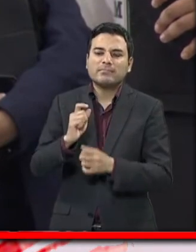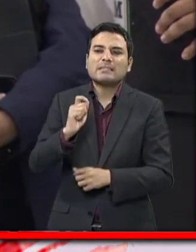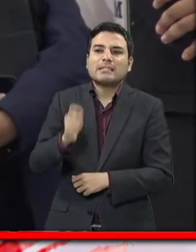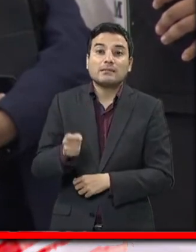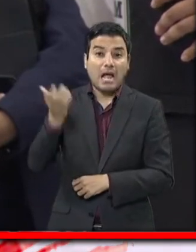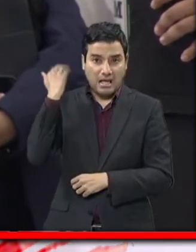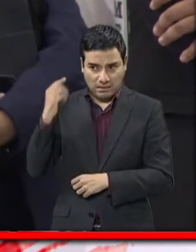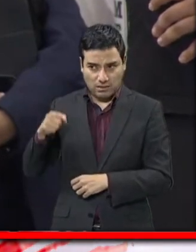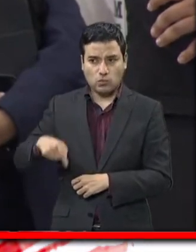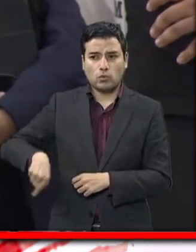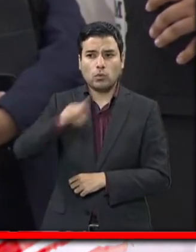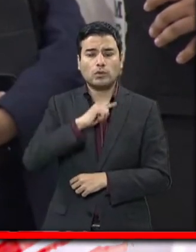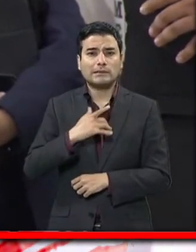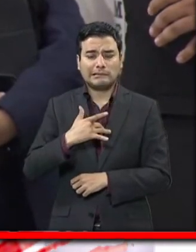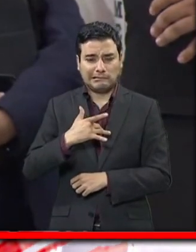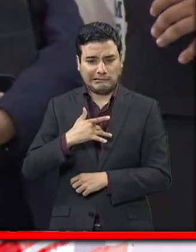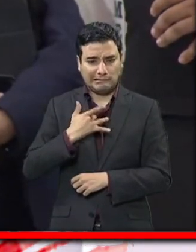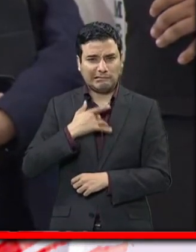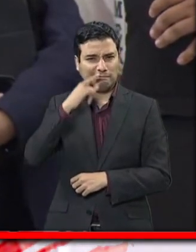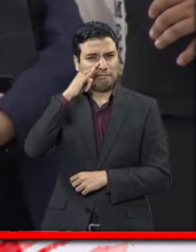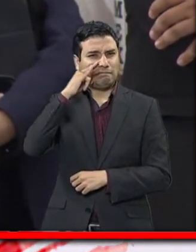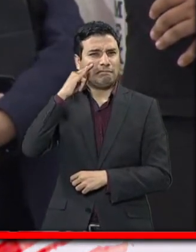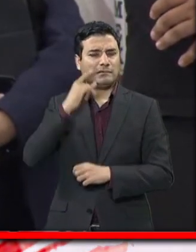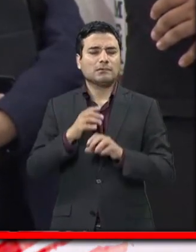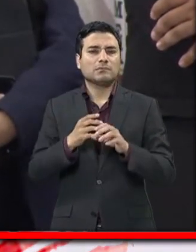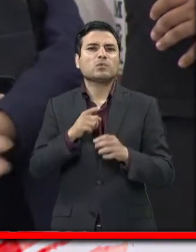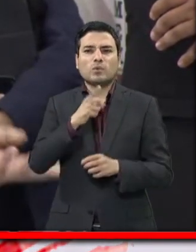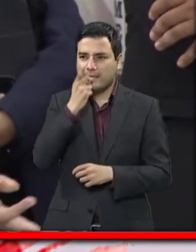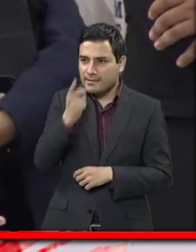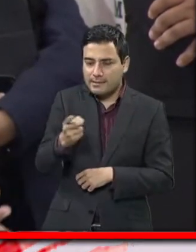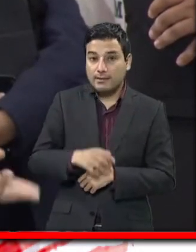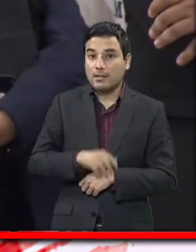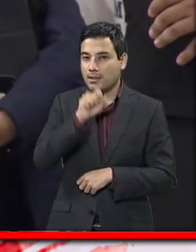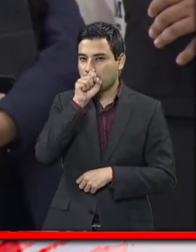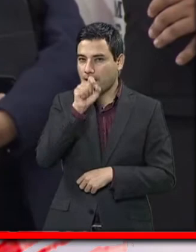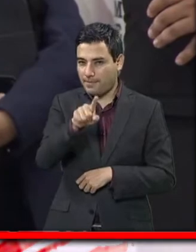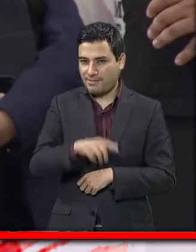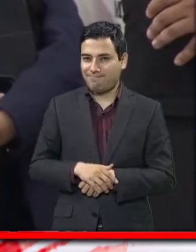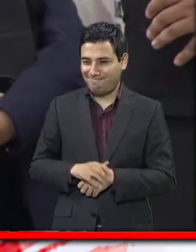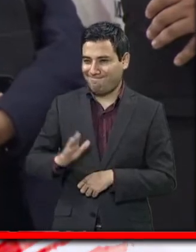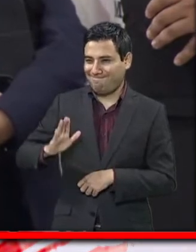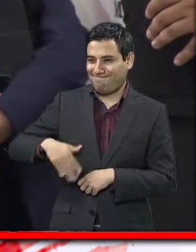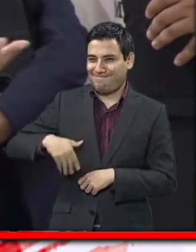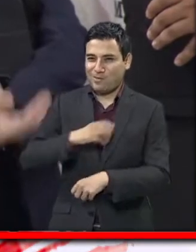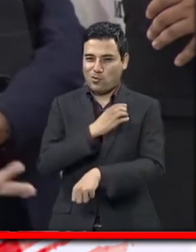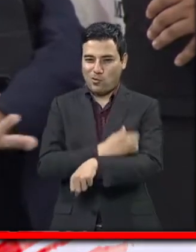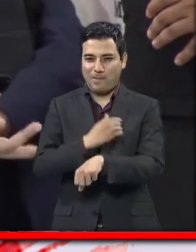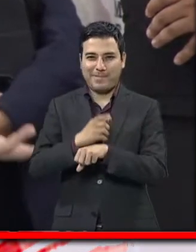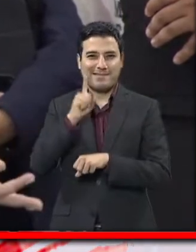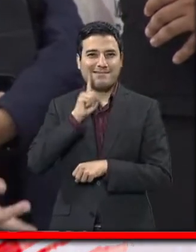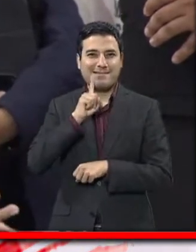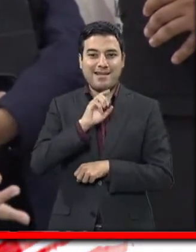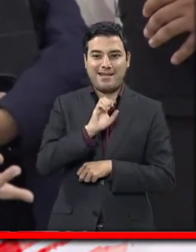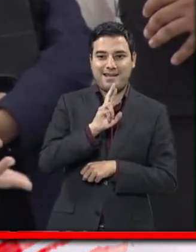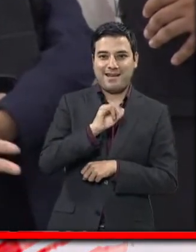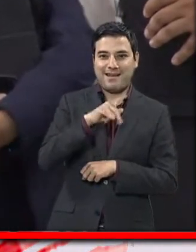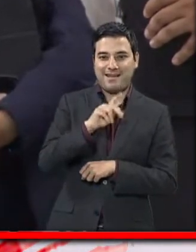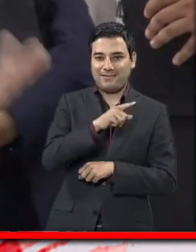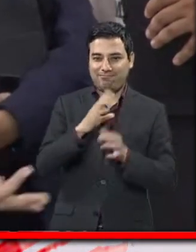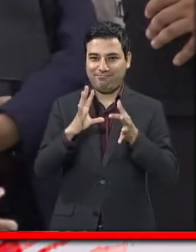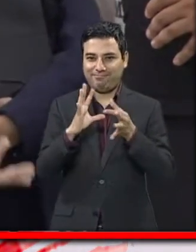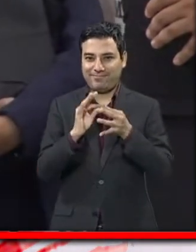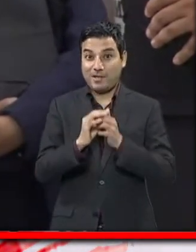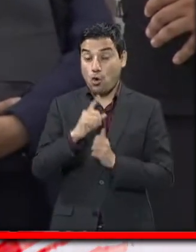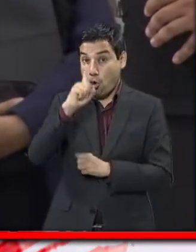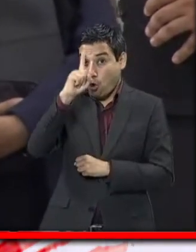Adan Augusto me da tremenda aplacada enfrente de todos amigos antes